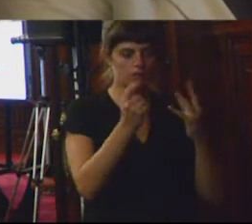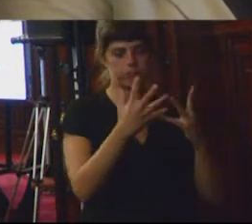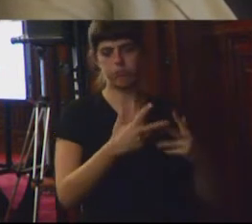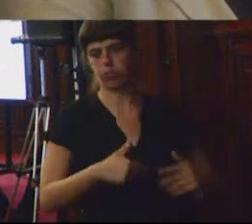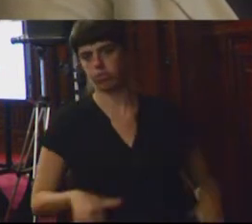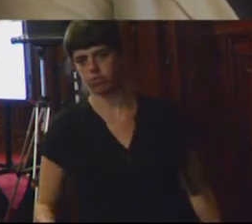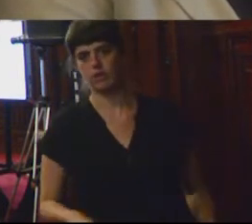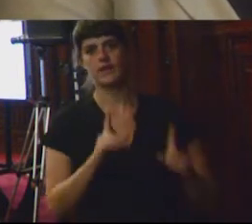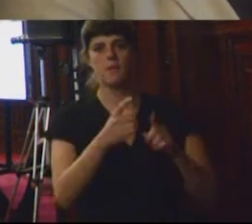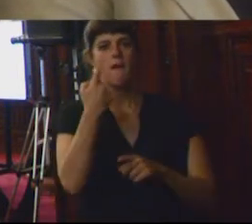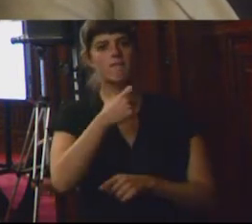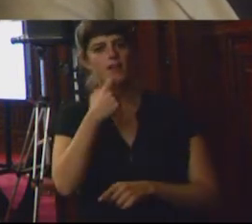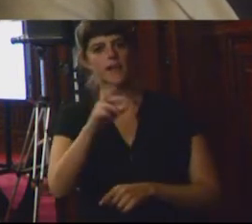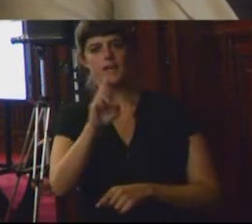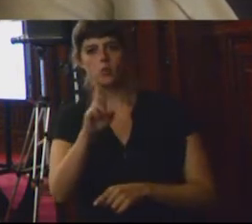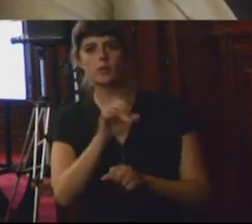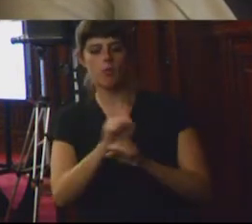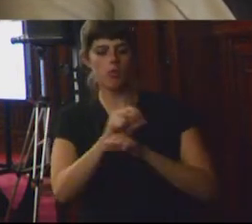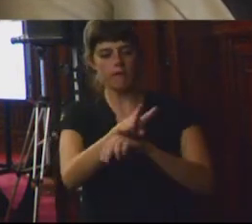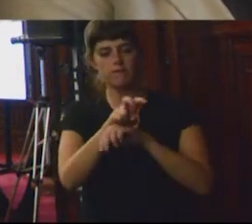de recursos para fiscalizar